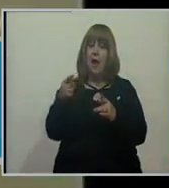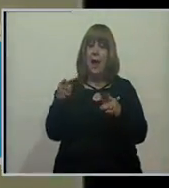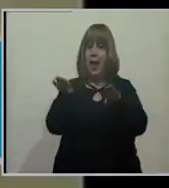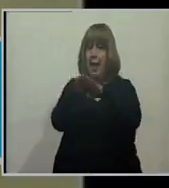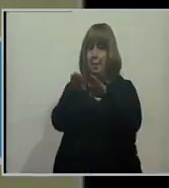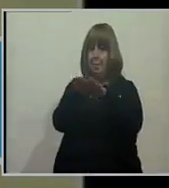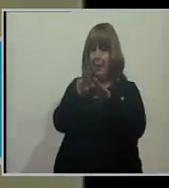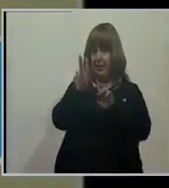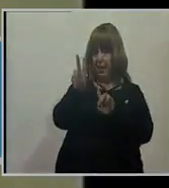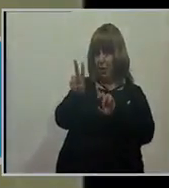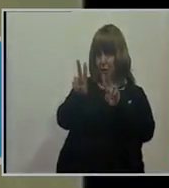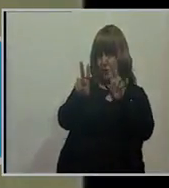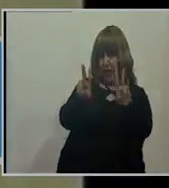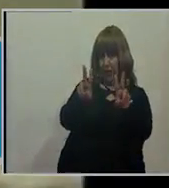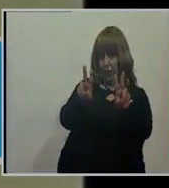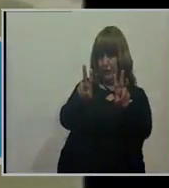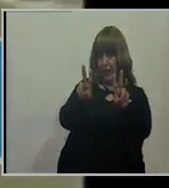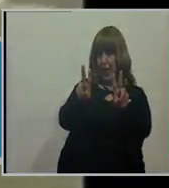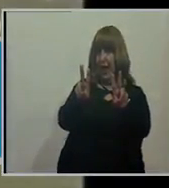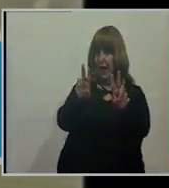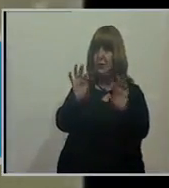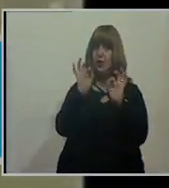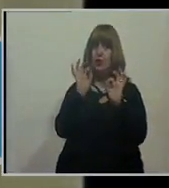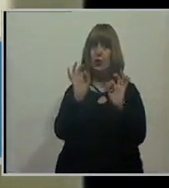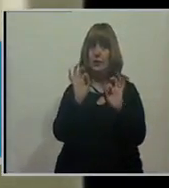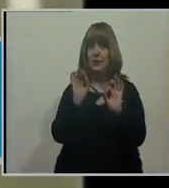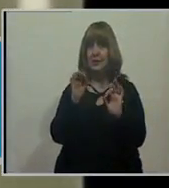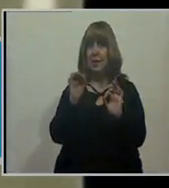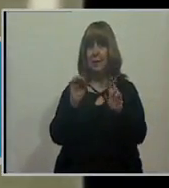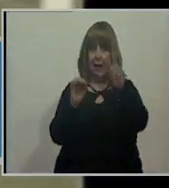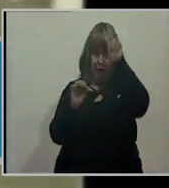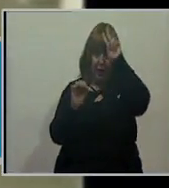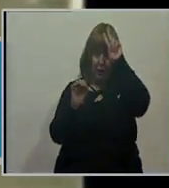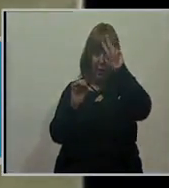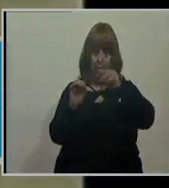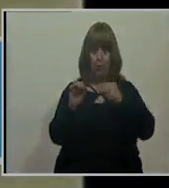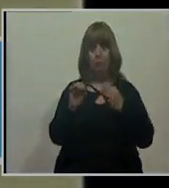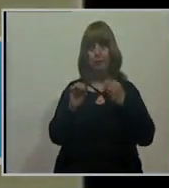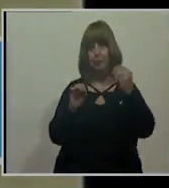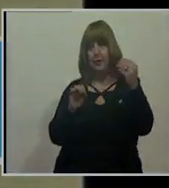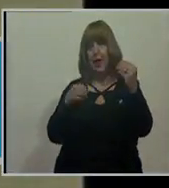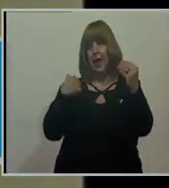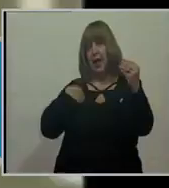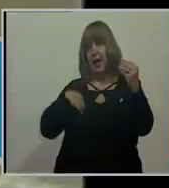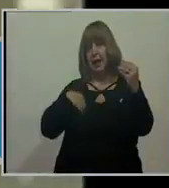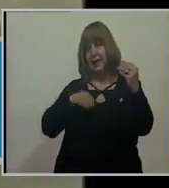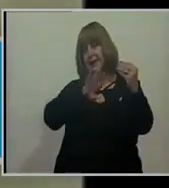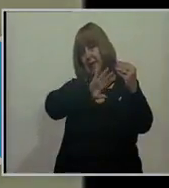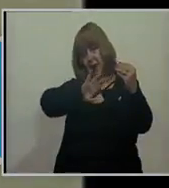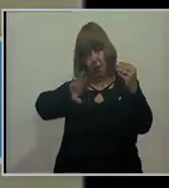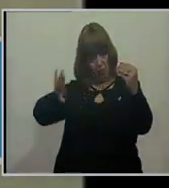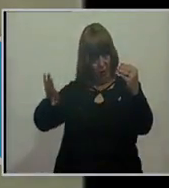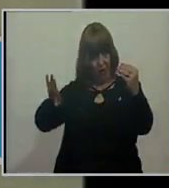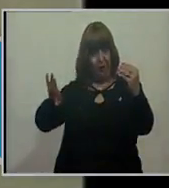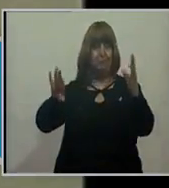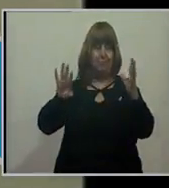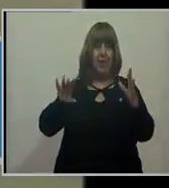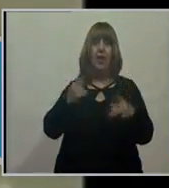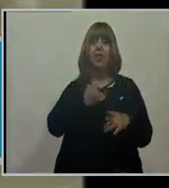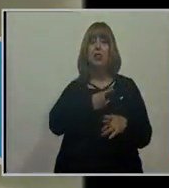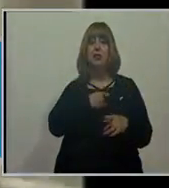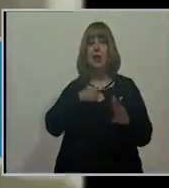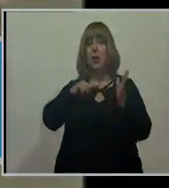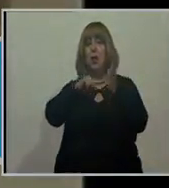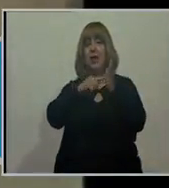la Argentina y eso era suficiente para que Perú clasificara y la Argentina se quedara fuera de la Copa del Mundo. Fue en la bombonera